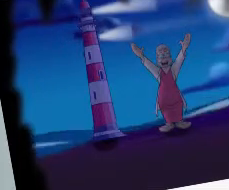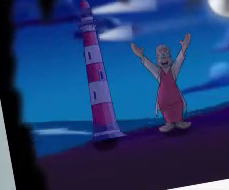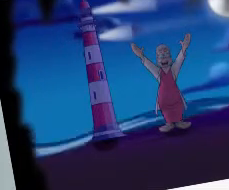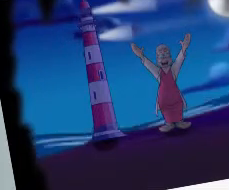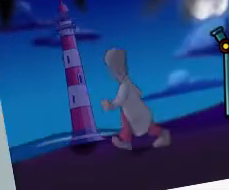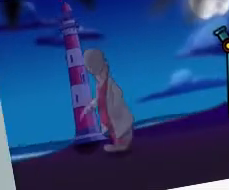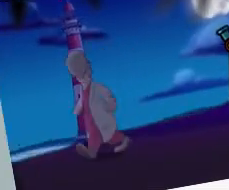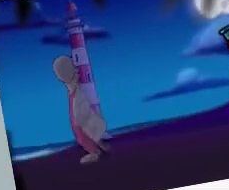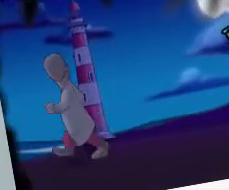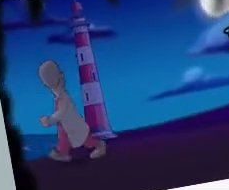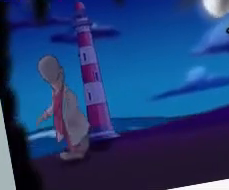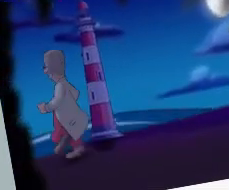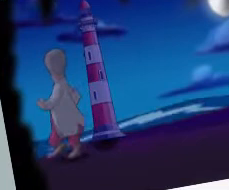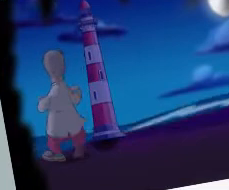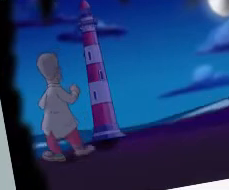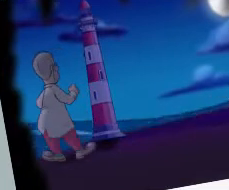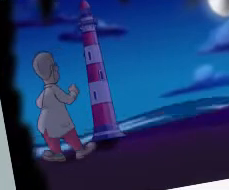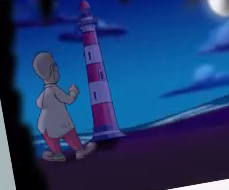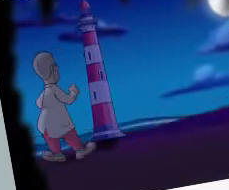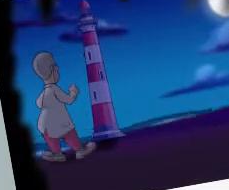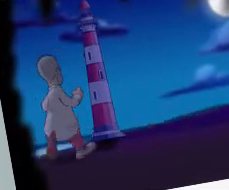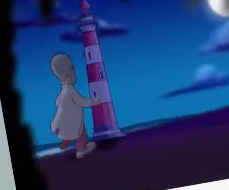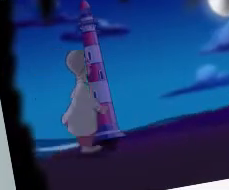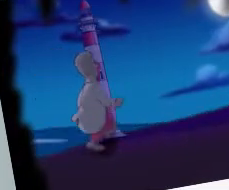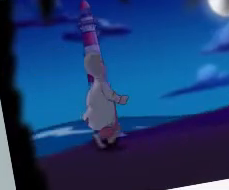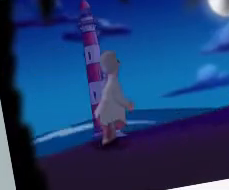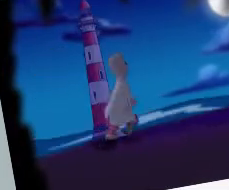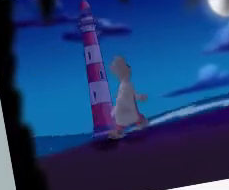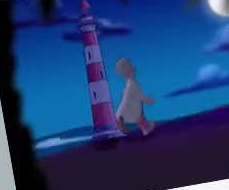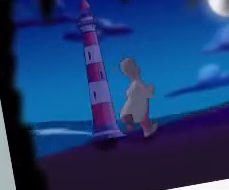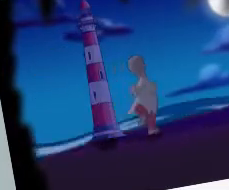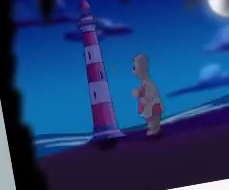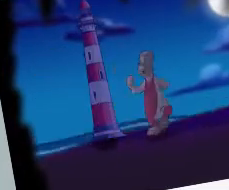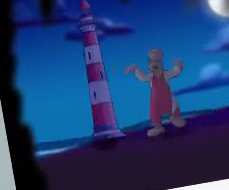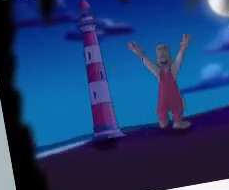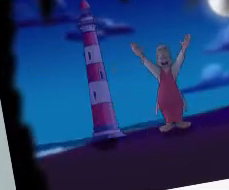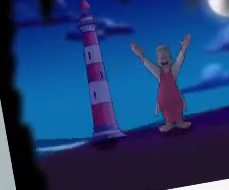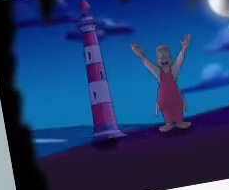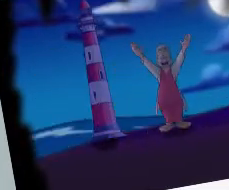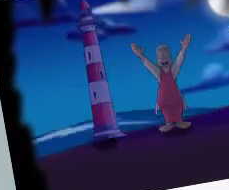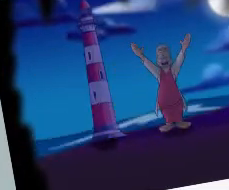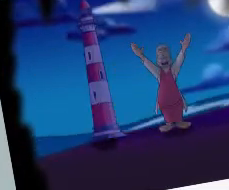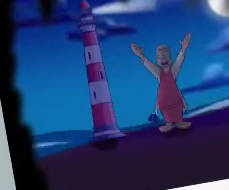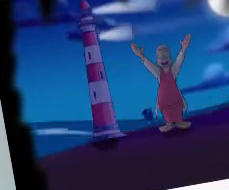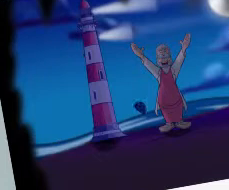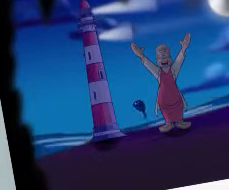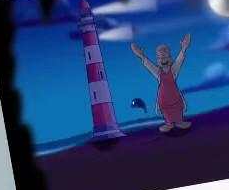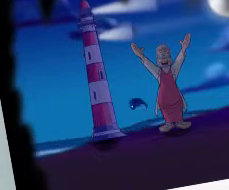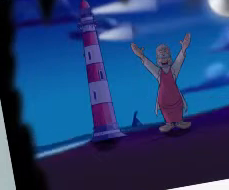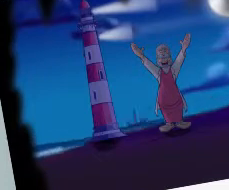y la pandemia en la Argentina no tiene control. Y los números y los datos que tenemos son